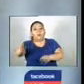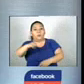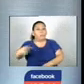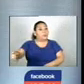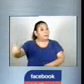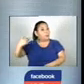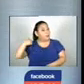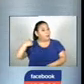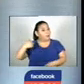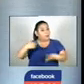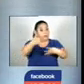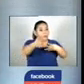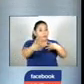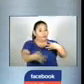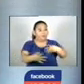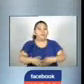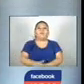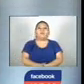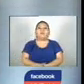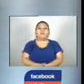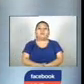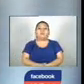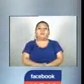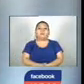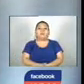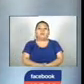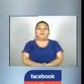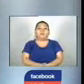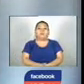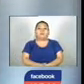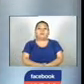desobediencia de particulares.